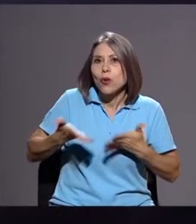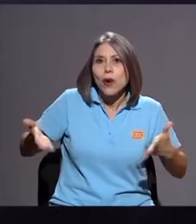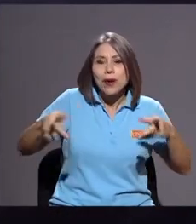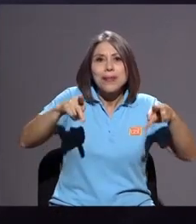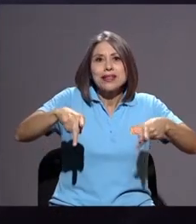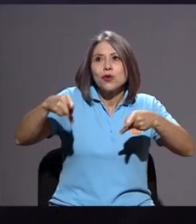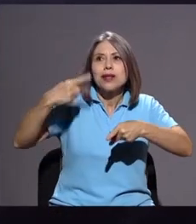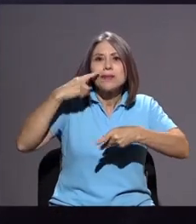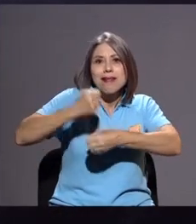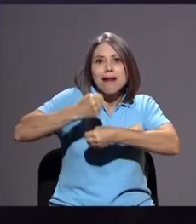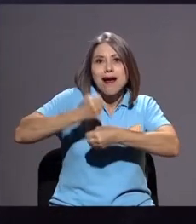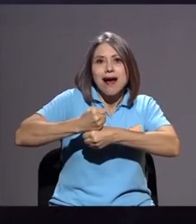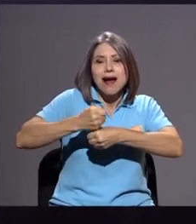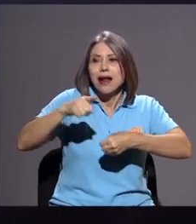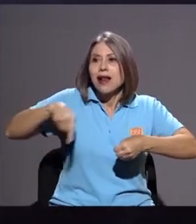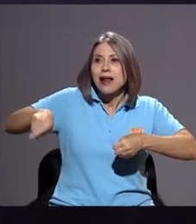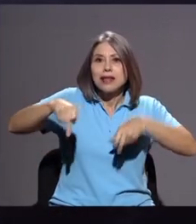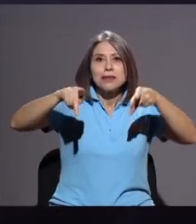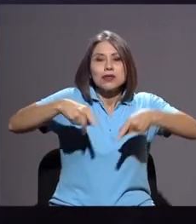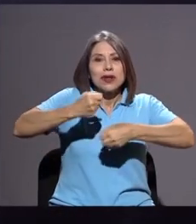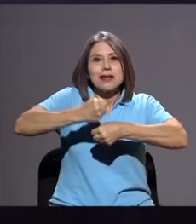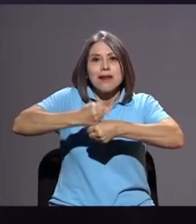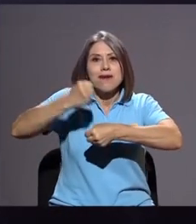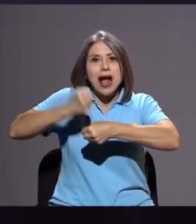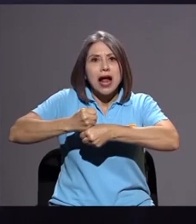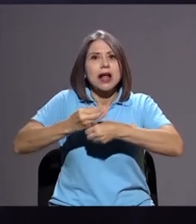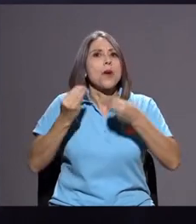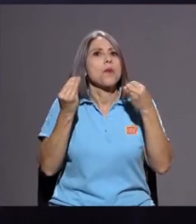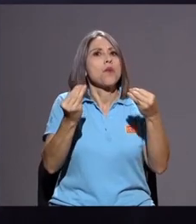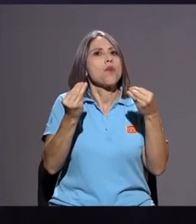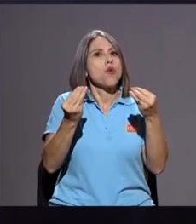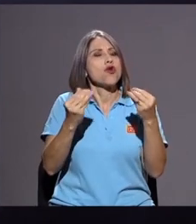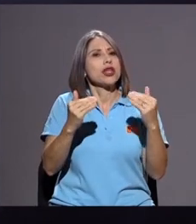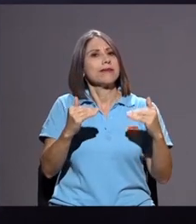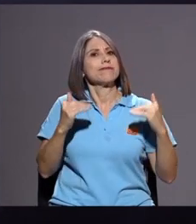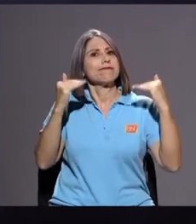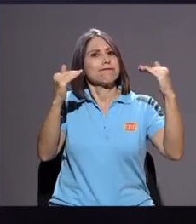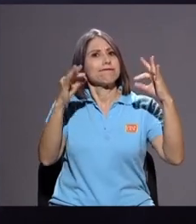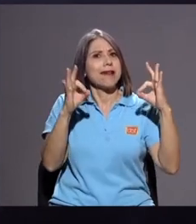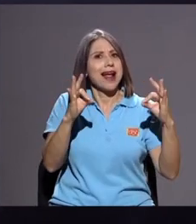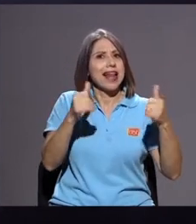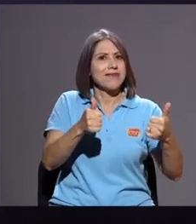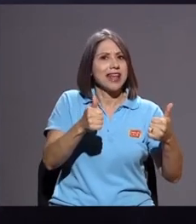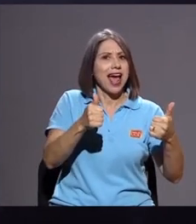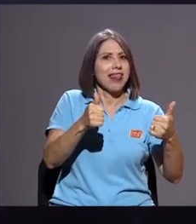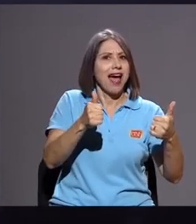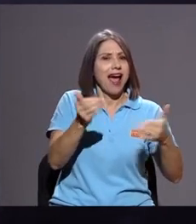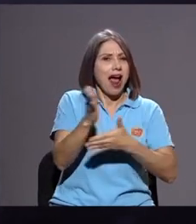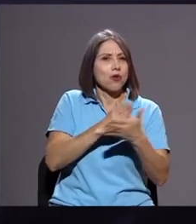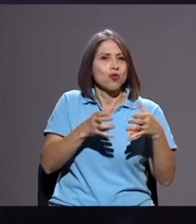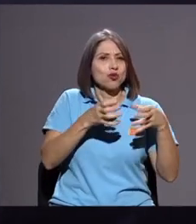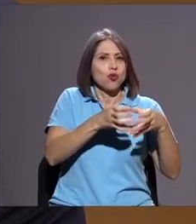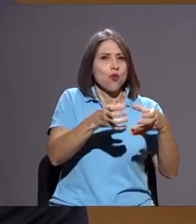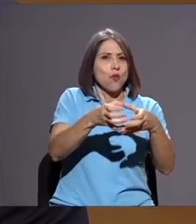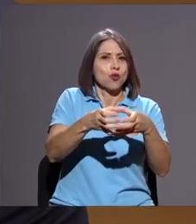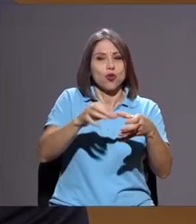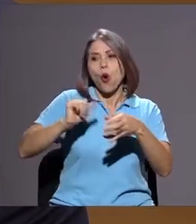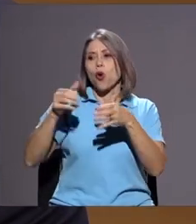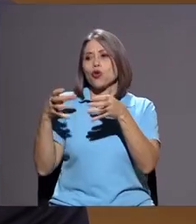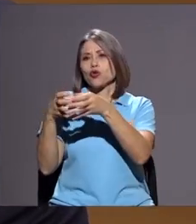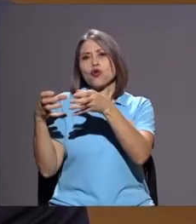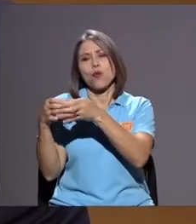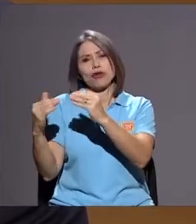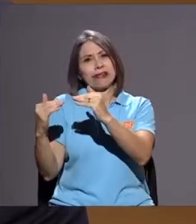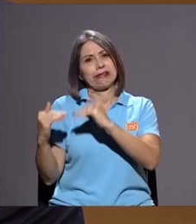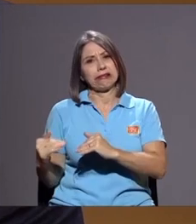trabajo tenemos una fuerza de trabajo muy calificada en ciertos sectores pero también muy poco calificada en otros sectores entonces aquí tenemos un problema